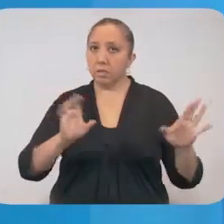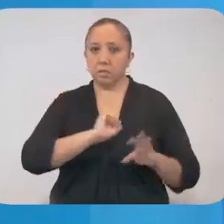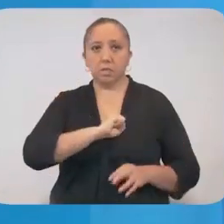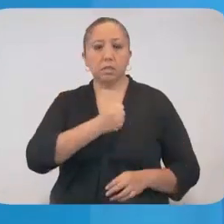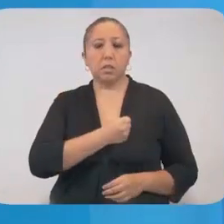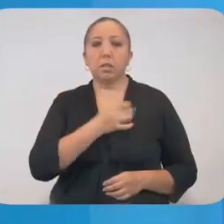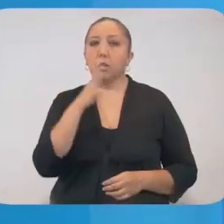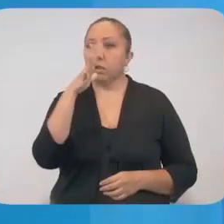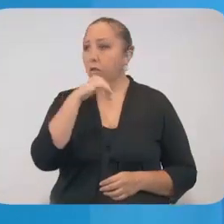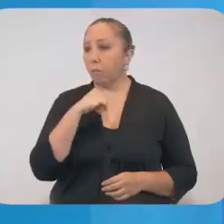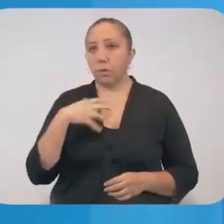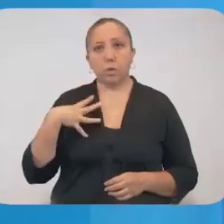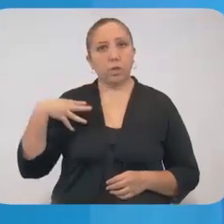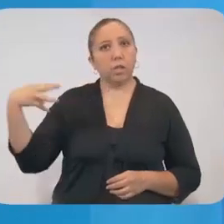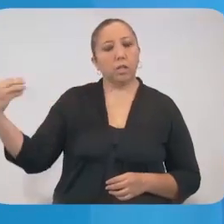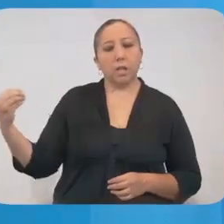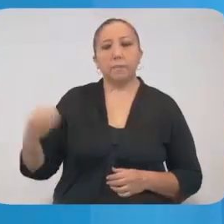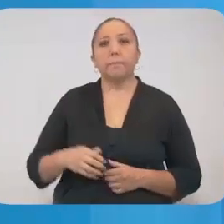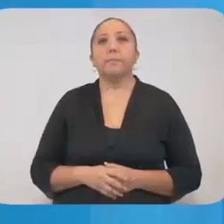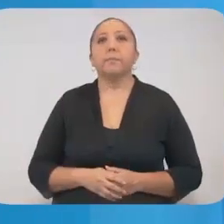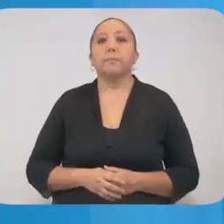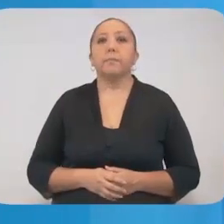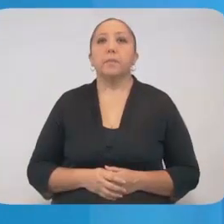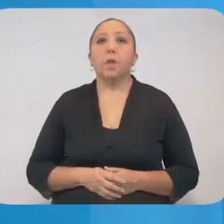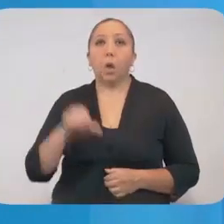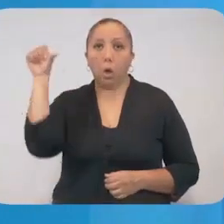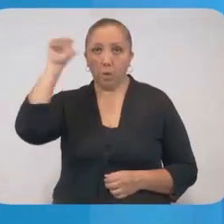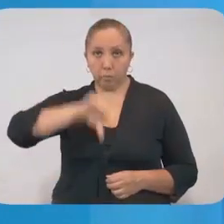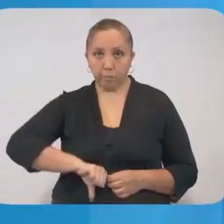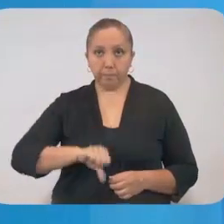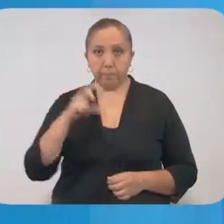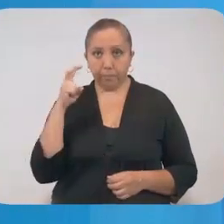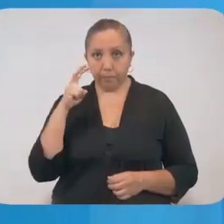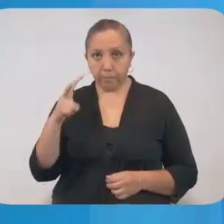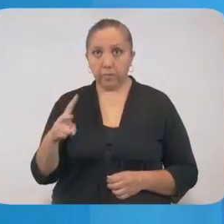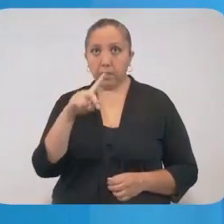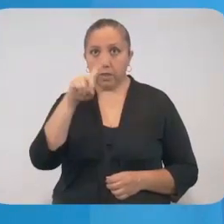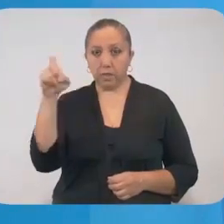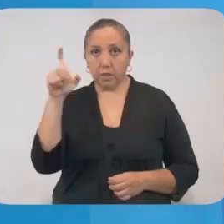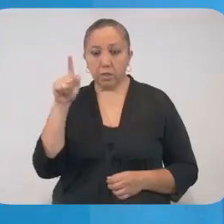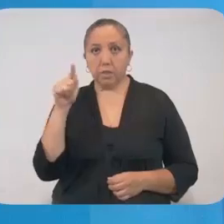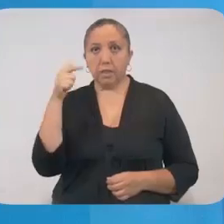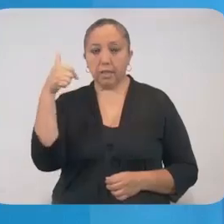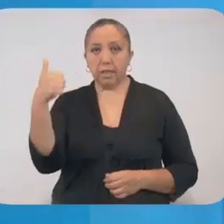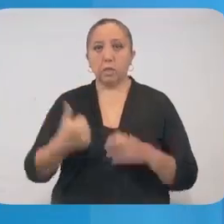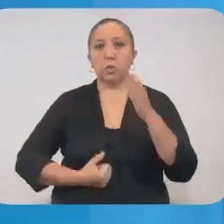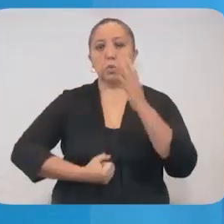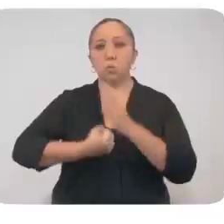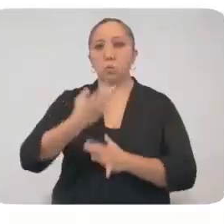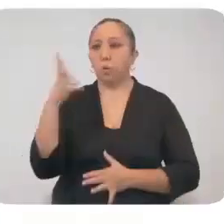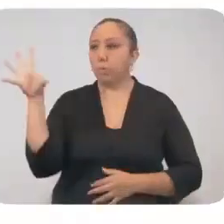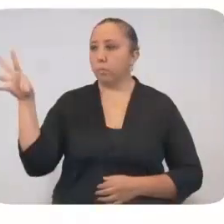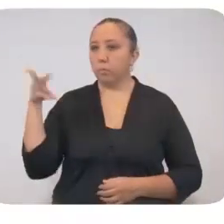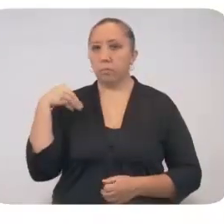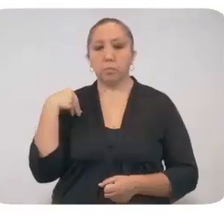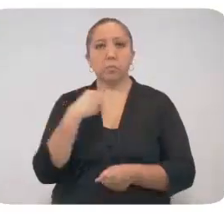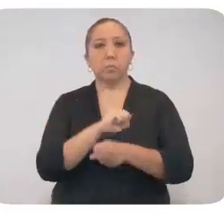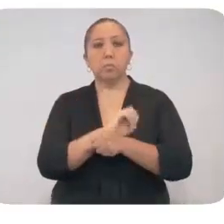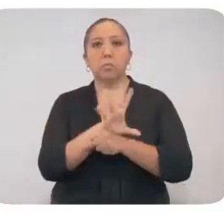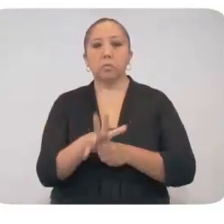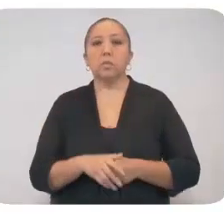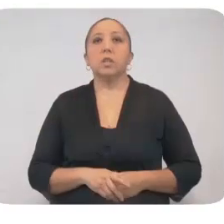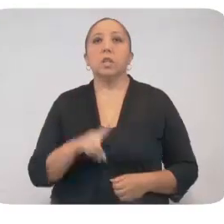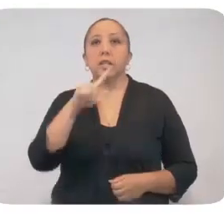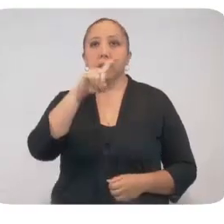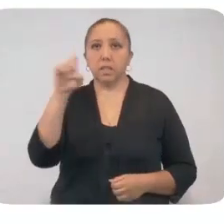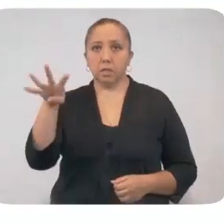síntomas ni pueden contagiar. Hoy se detectaron 176 nuevos contagios de coronavirus, 114 en